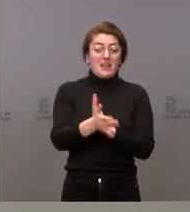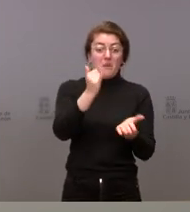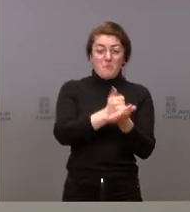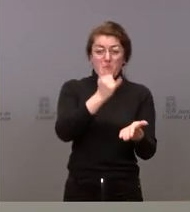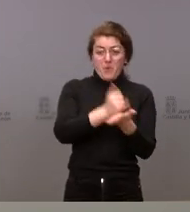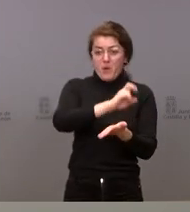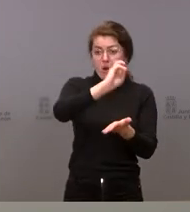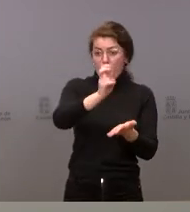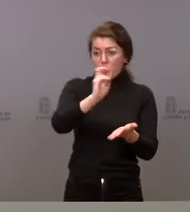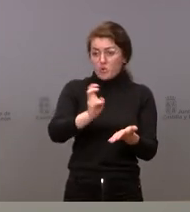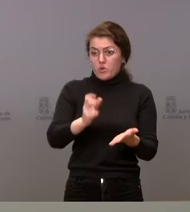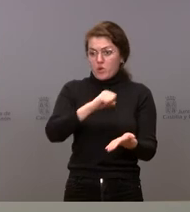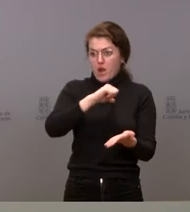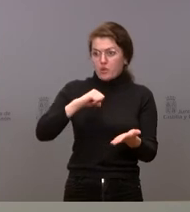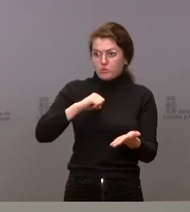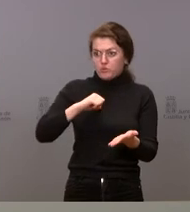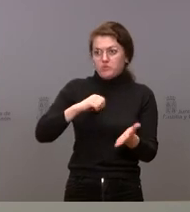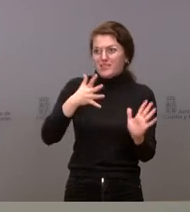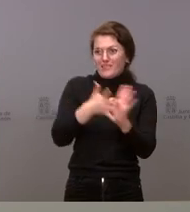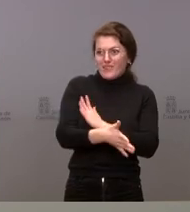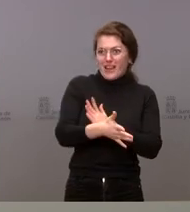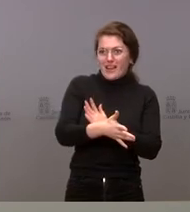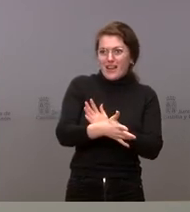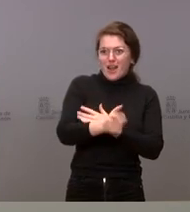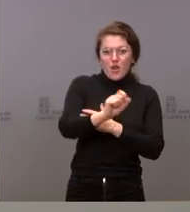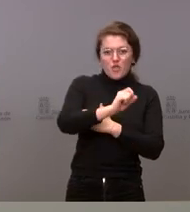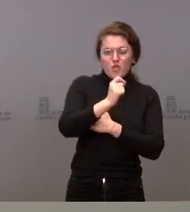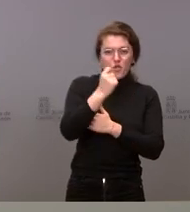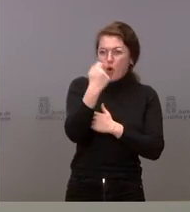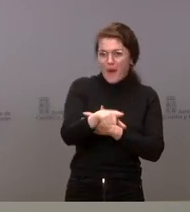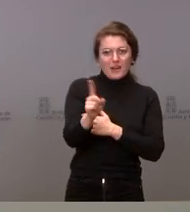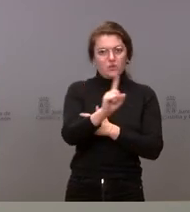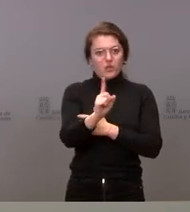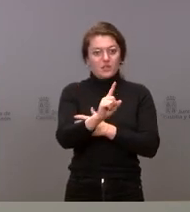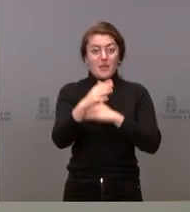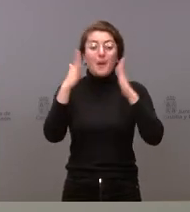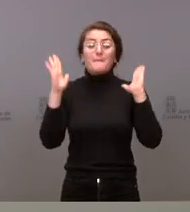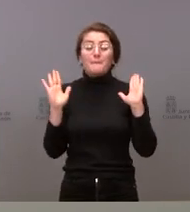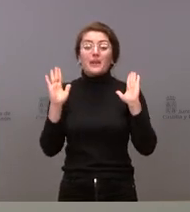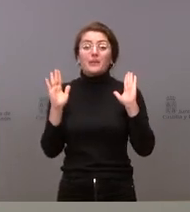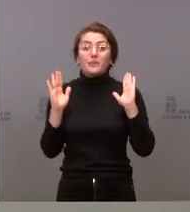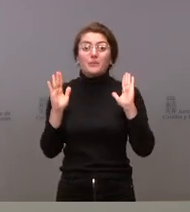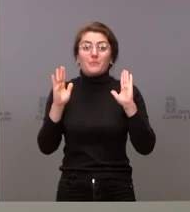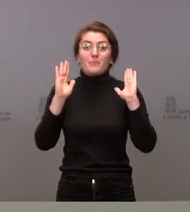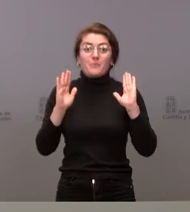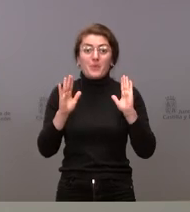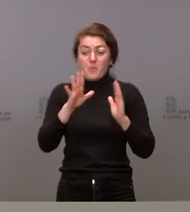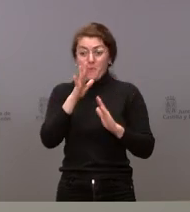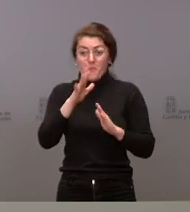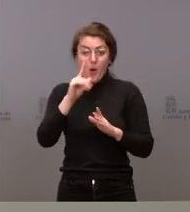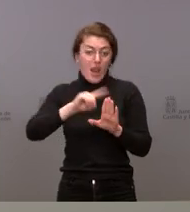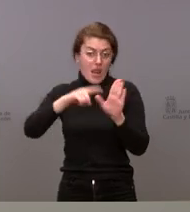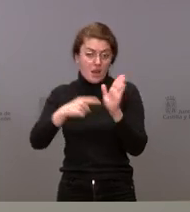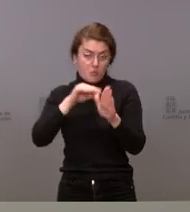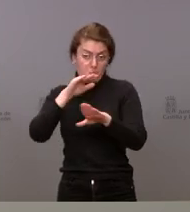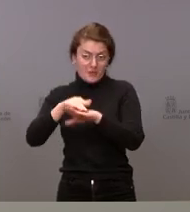construyan en auto test no se consigan considerar como válidas pero en este caso que tiene una repercusión legal hemos puesto ese paso intermedio en cuanto al número de